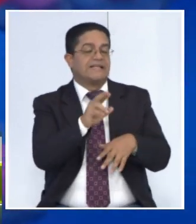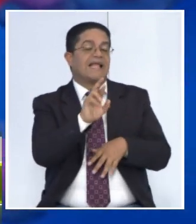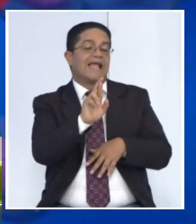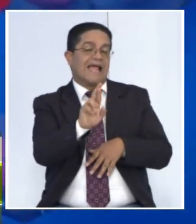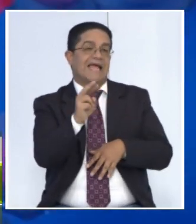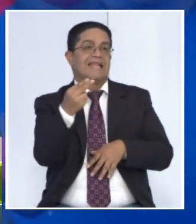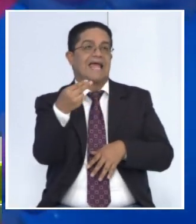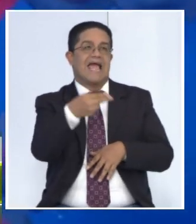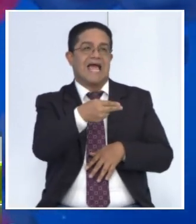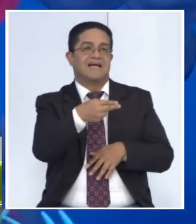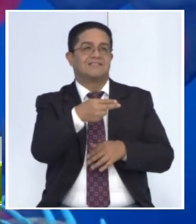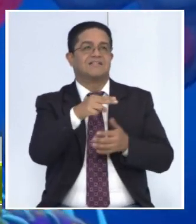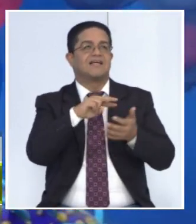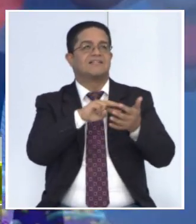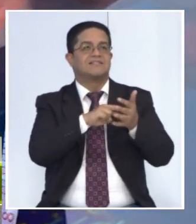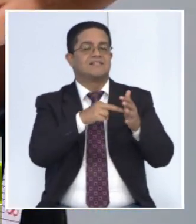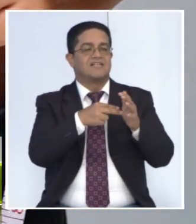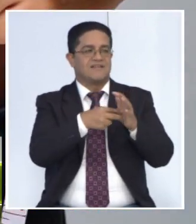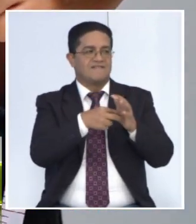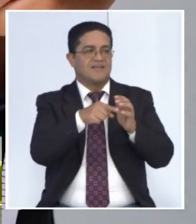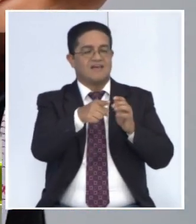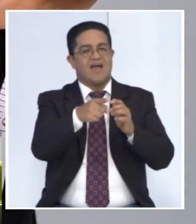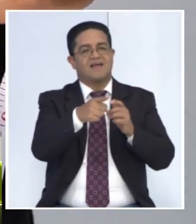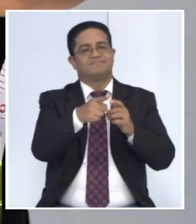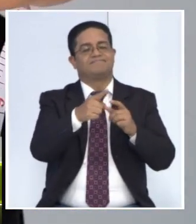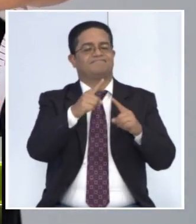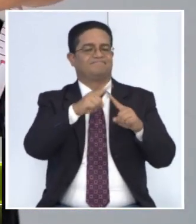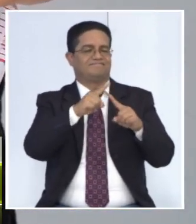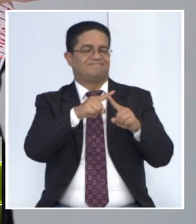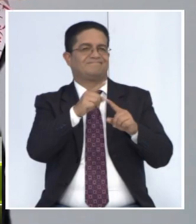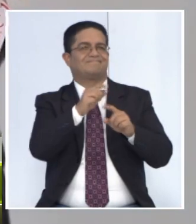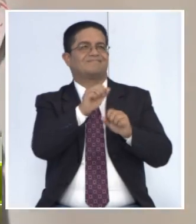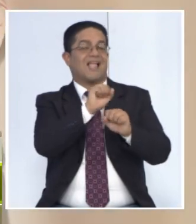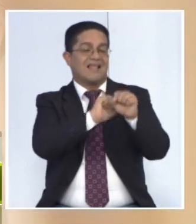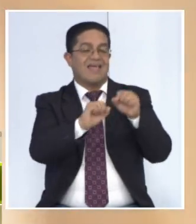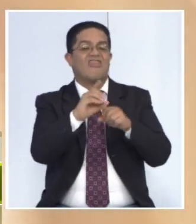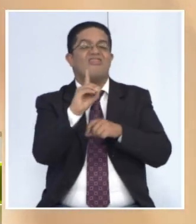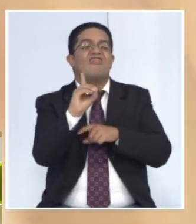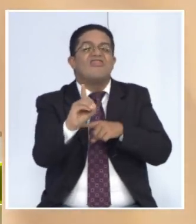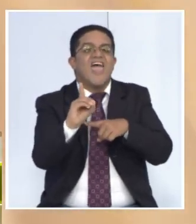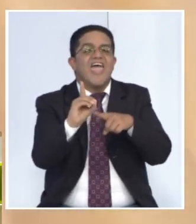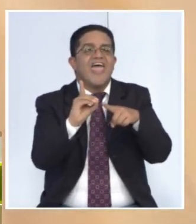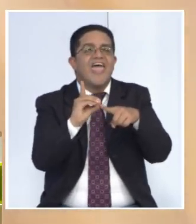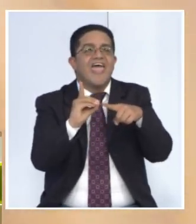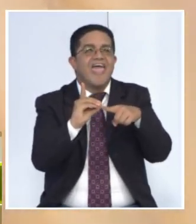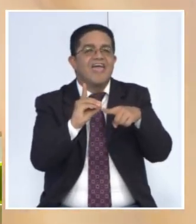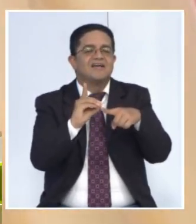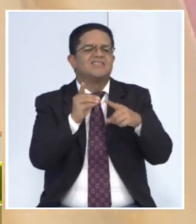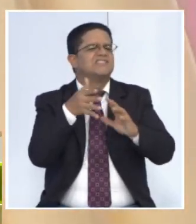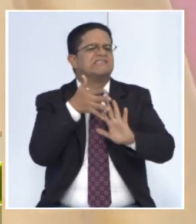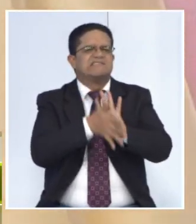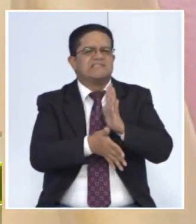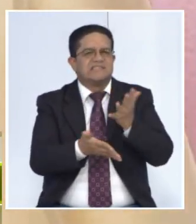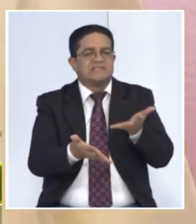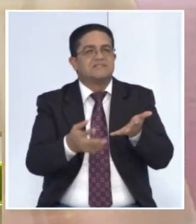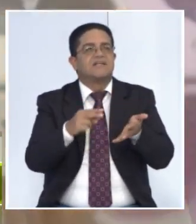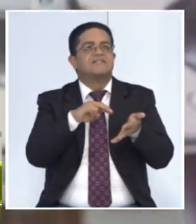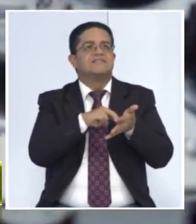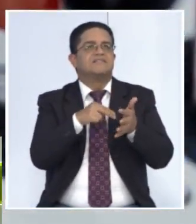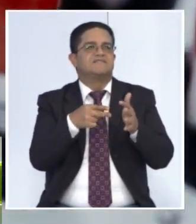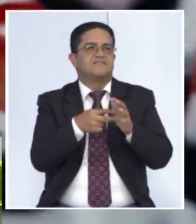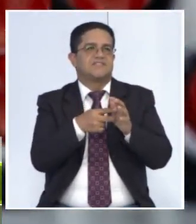está relacionado con el antígeno D, como les decía. El antígeno D es un antígeno que conforma